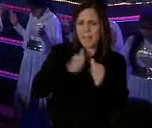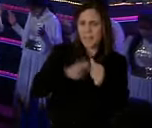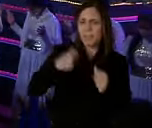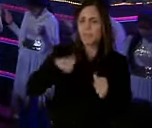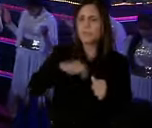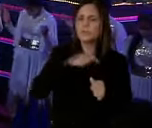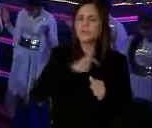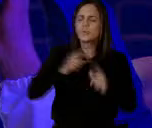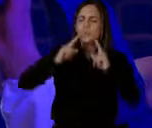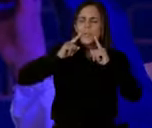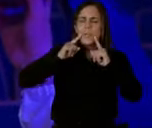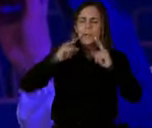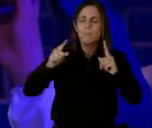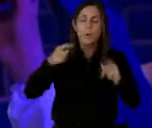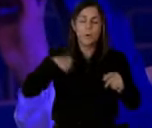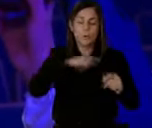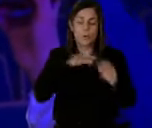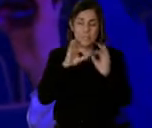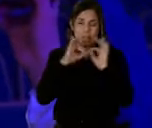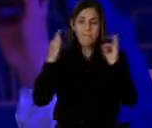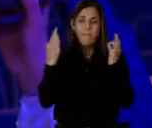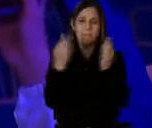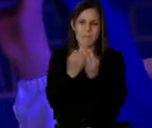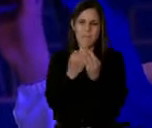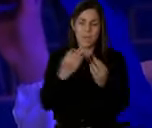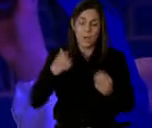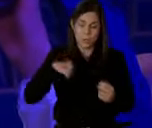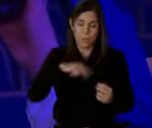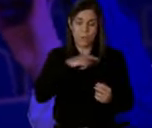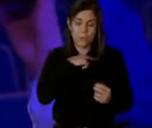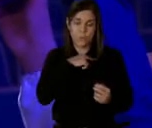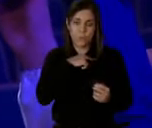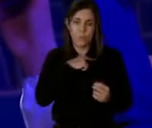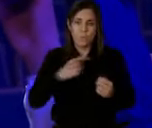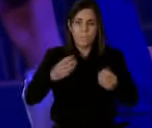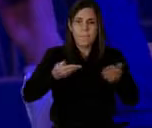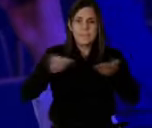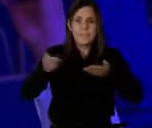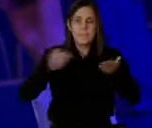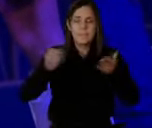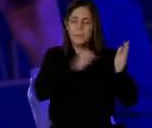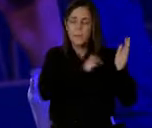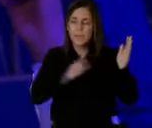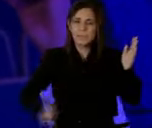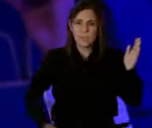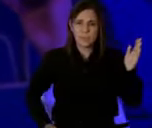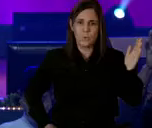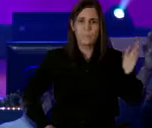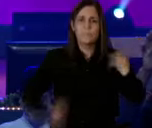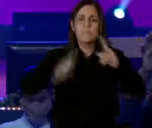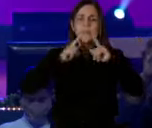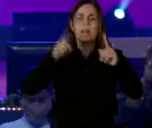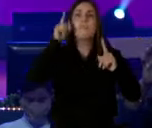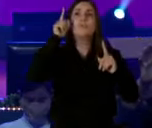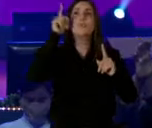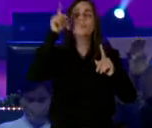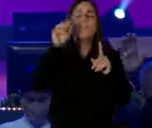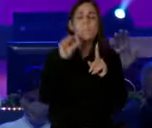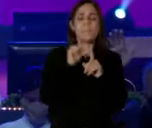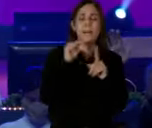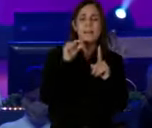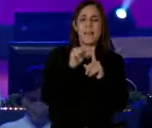yo serviremos al Señor. Declaramos tu palabra, Señor amado, tu palabra, y nos ponemos de